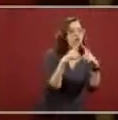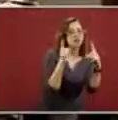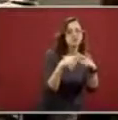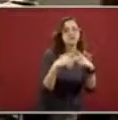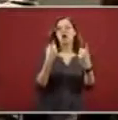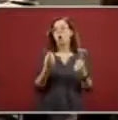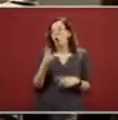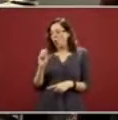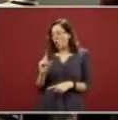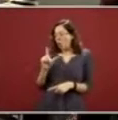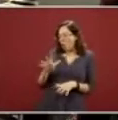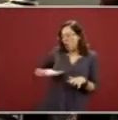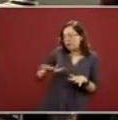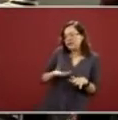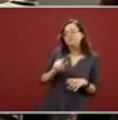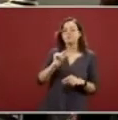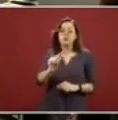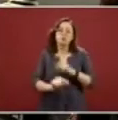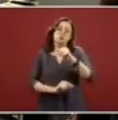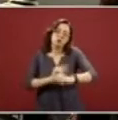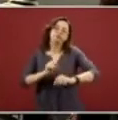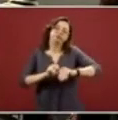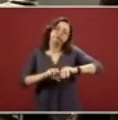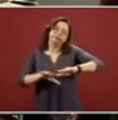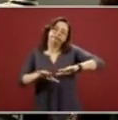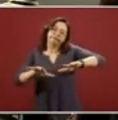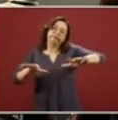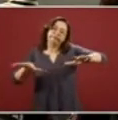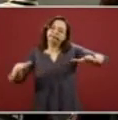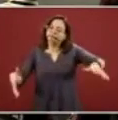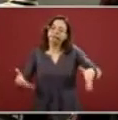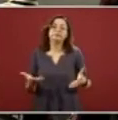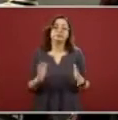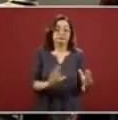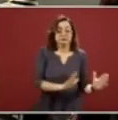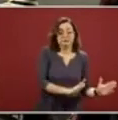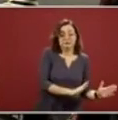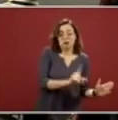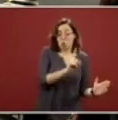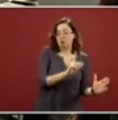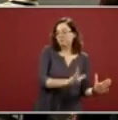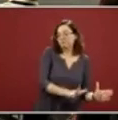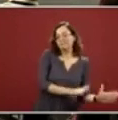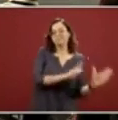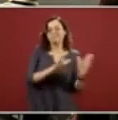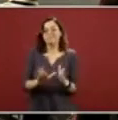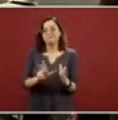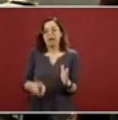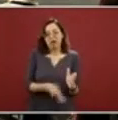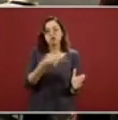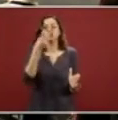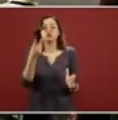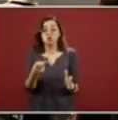una colonia, y así a medida que va creciendo, pues bueno, estamos transitando el escenario 2 y paulatinamente podríamos llegar